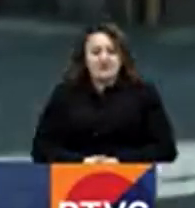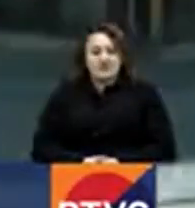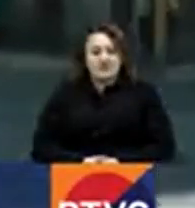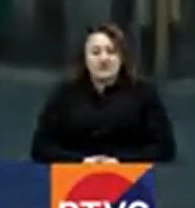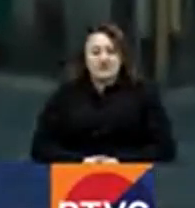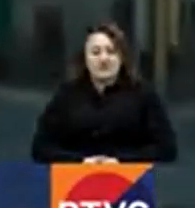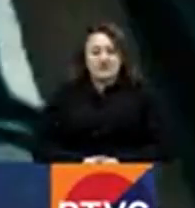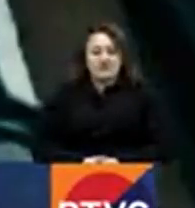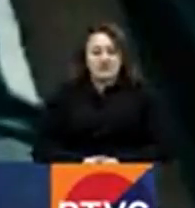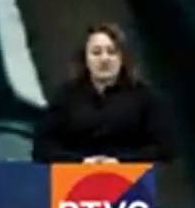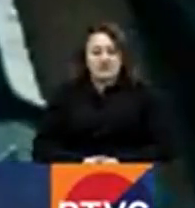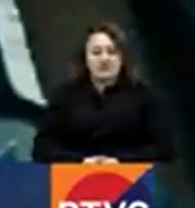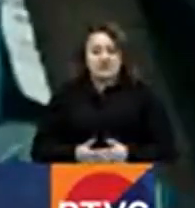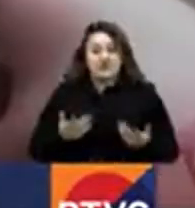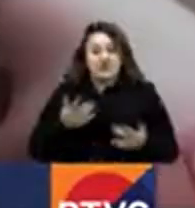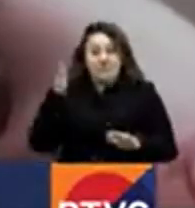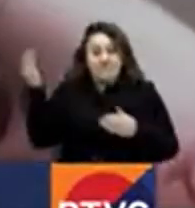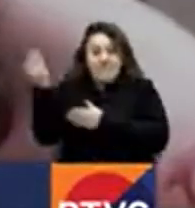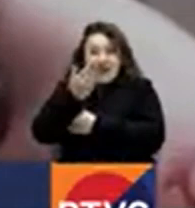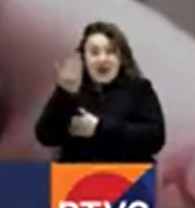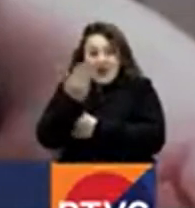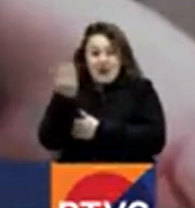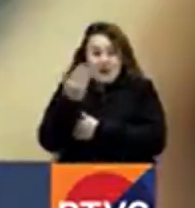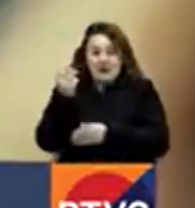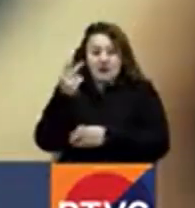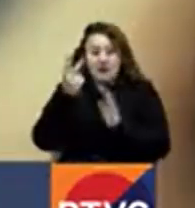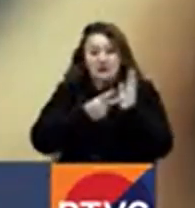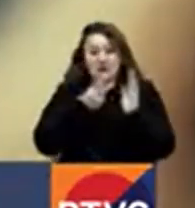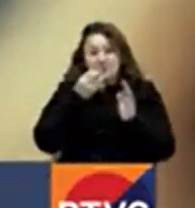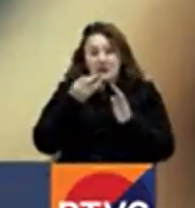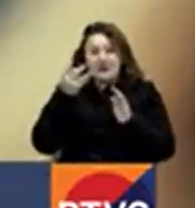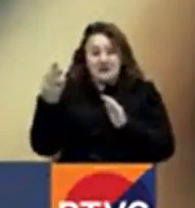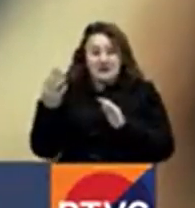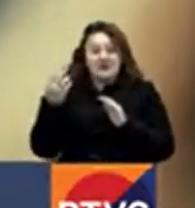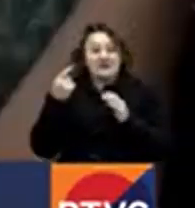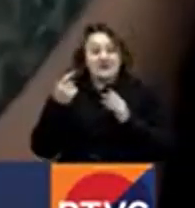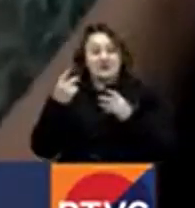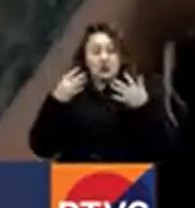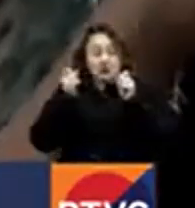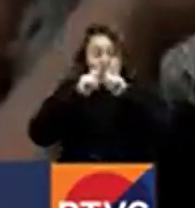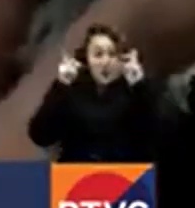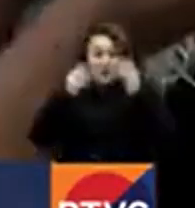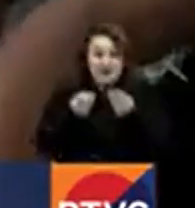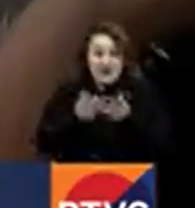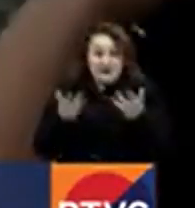Al cierre, las películas que serán rodadas en 2023. Hay varias sorpresas.